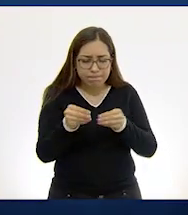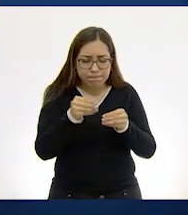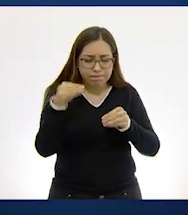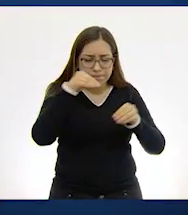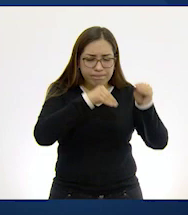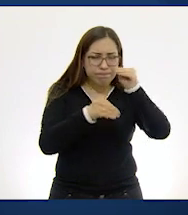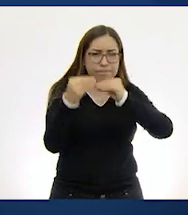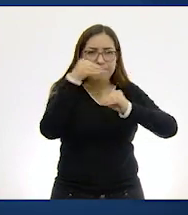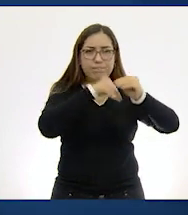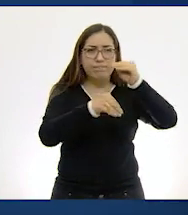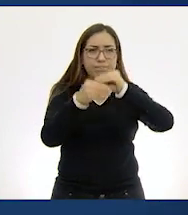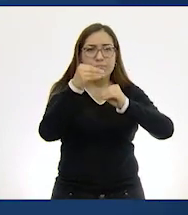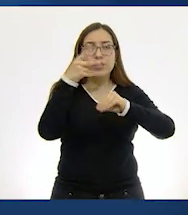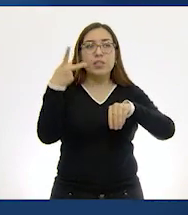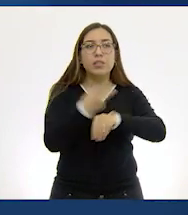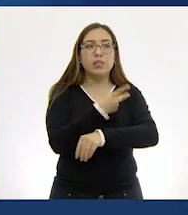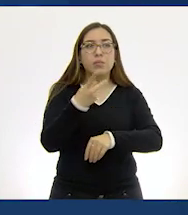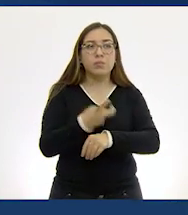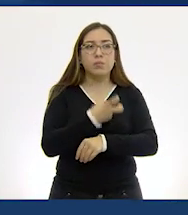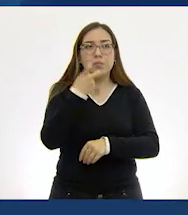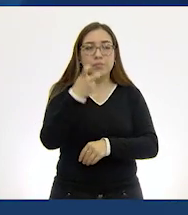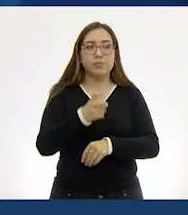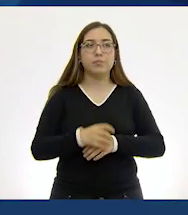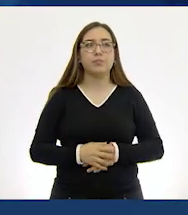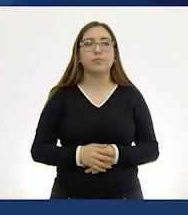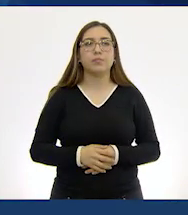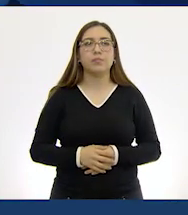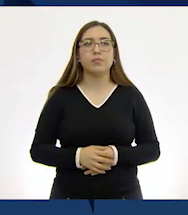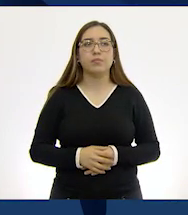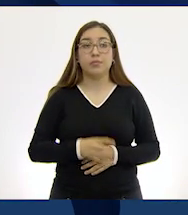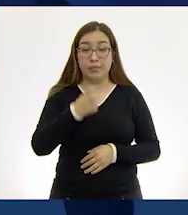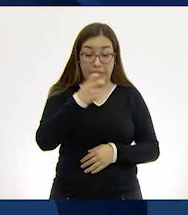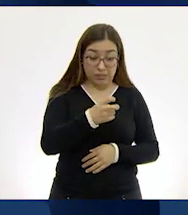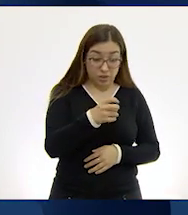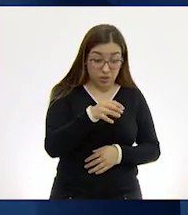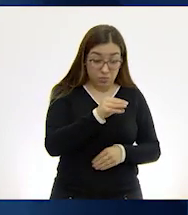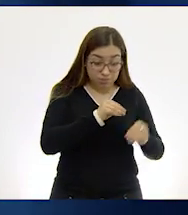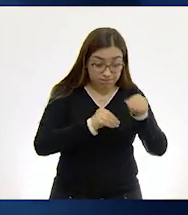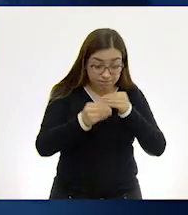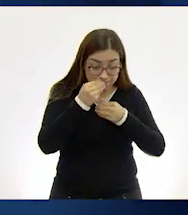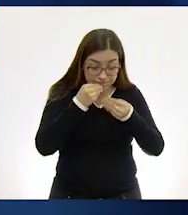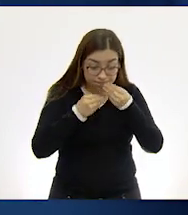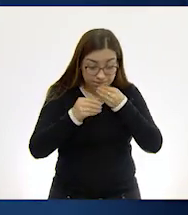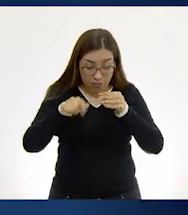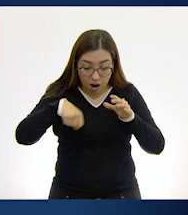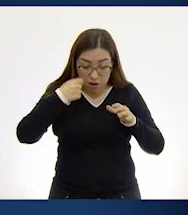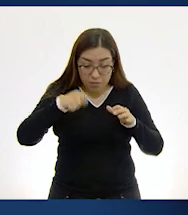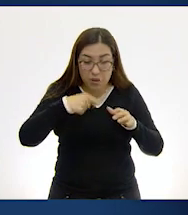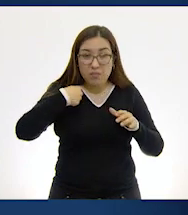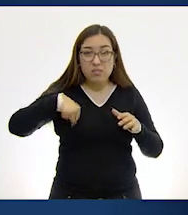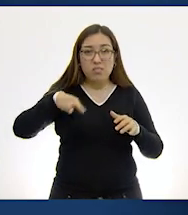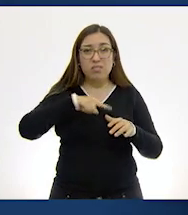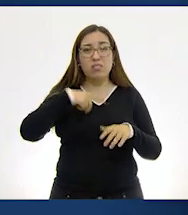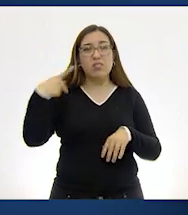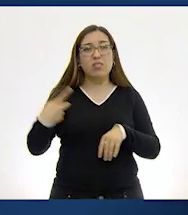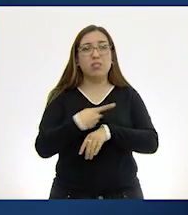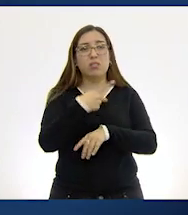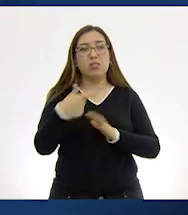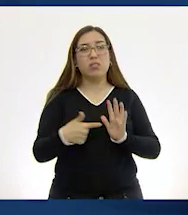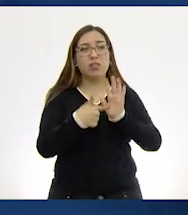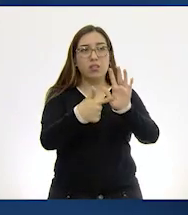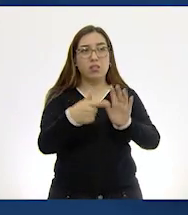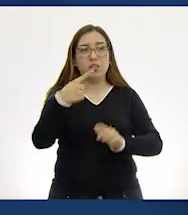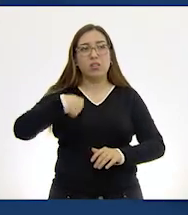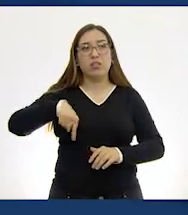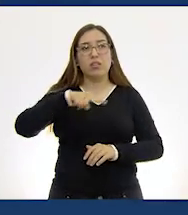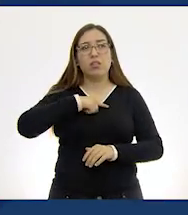va bioacumulando, ese es un término técnico, y nosotros nos comemos ese pescado, y entonces eso refleja en altas cantidades